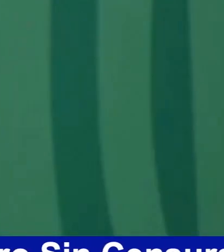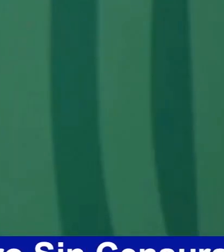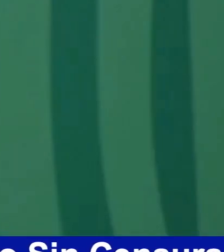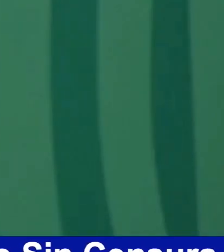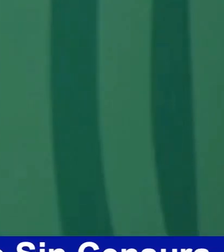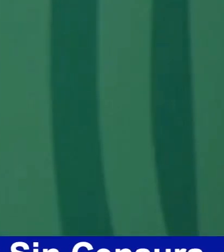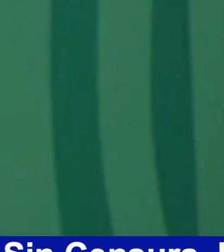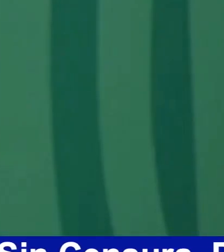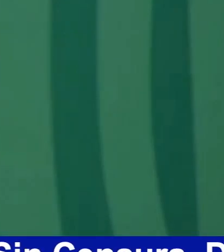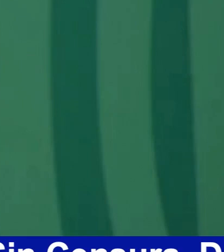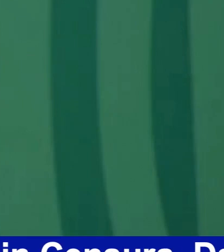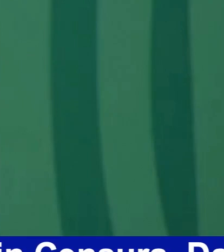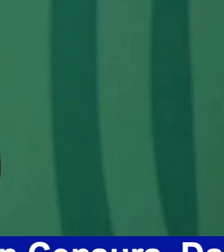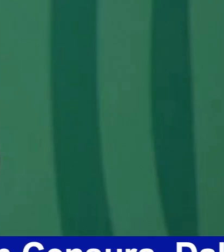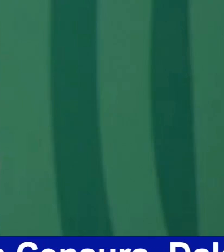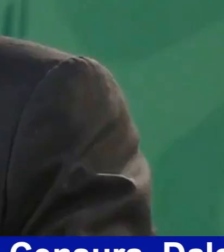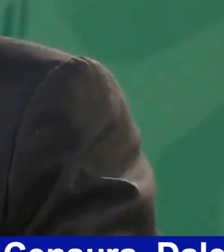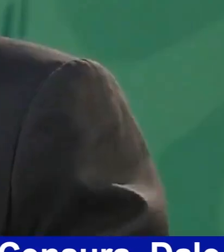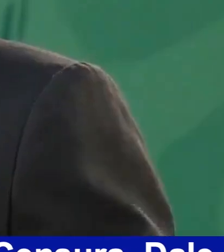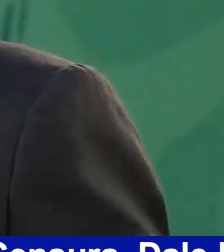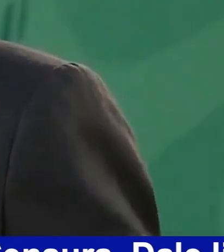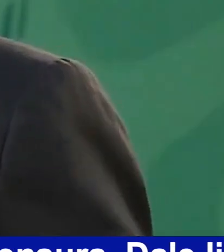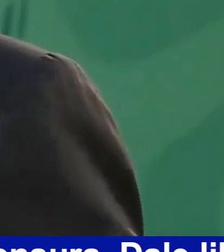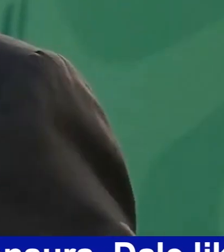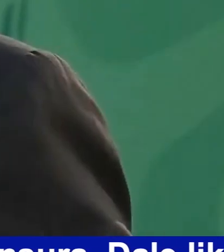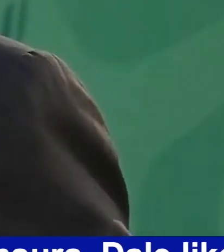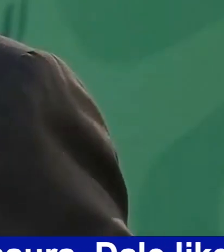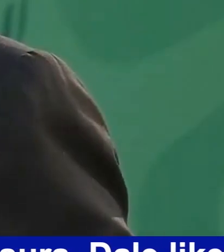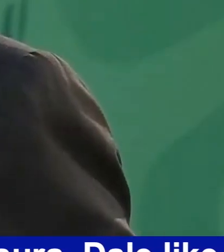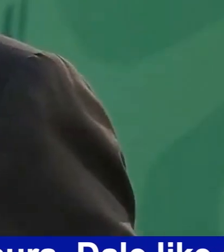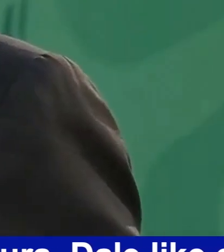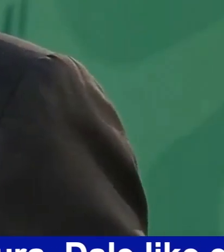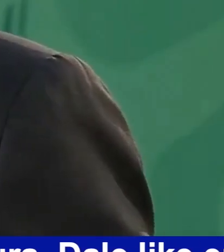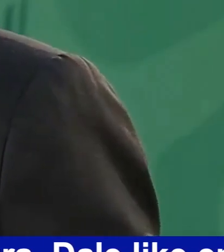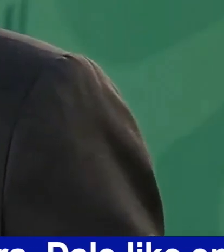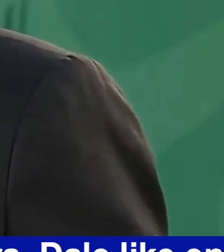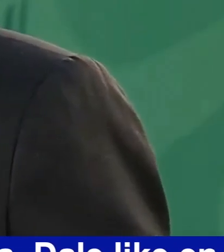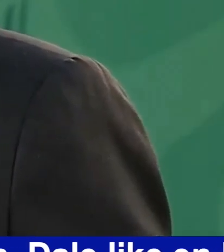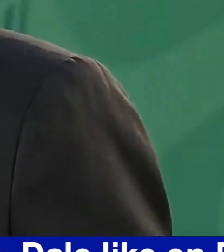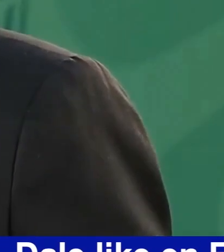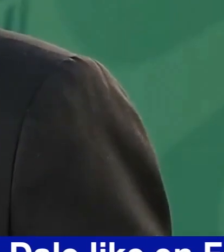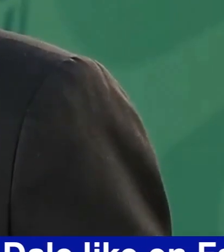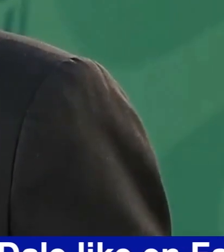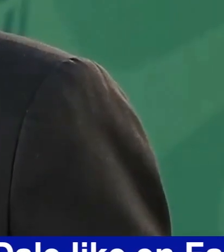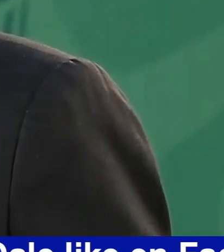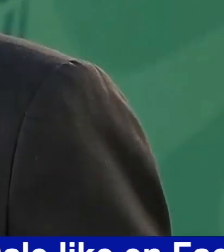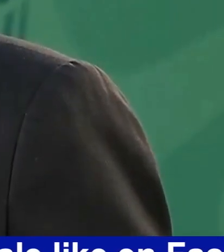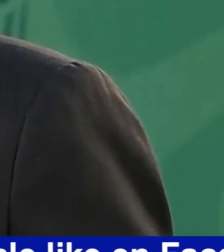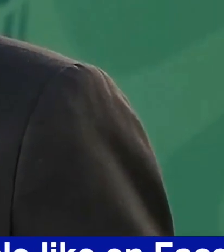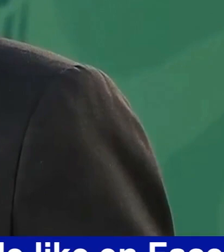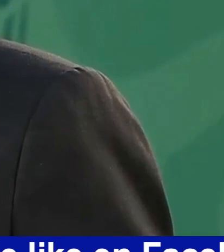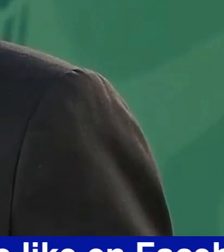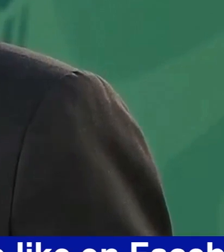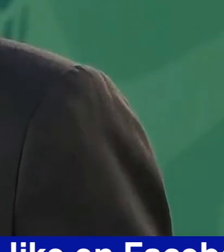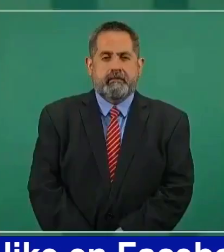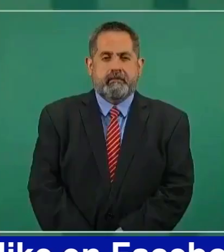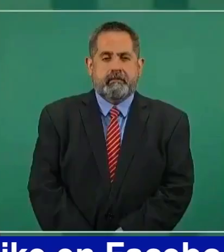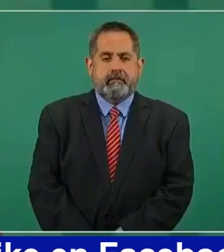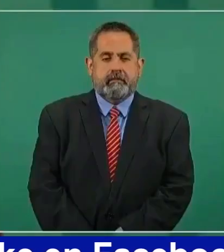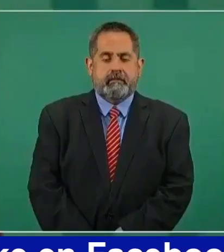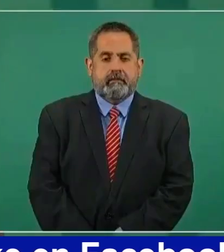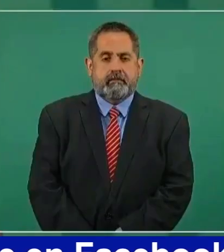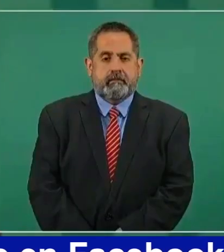prevenir en la frontera sur, darle atención a los niños.